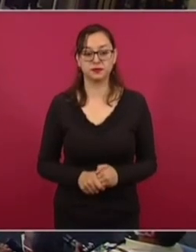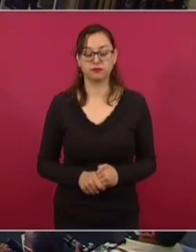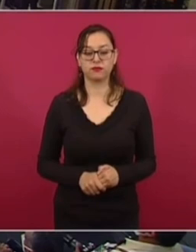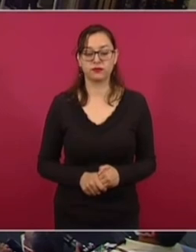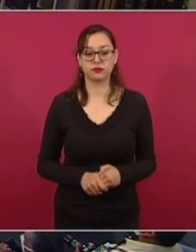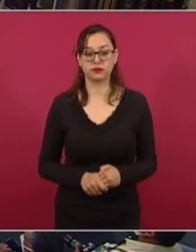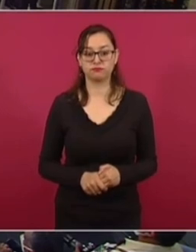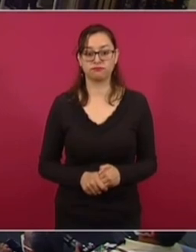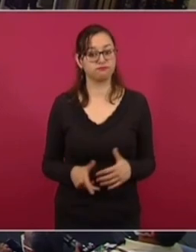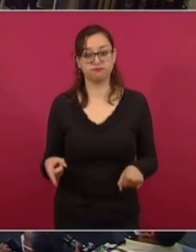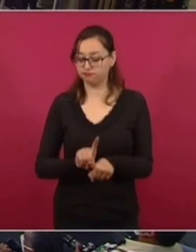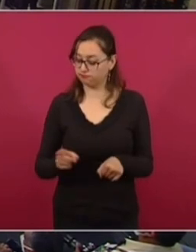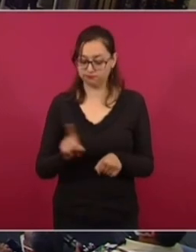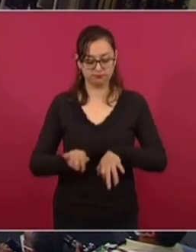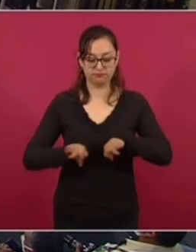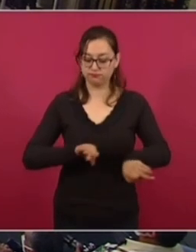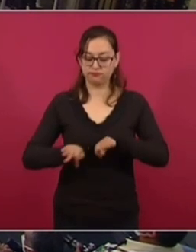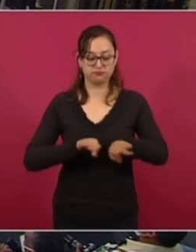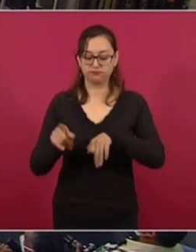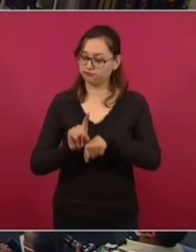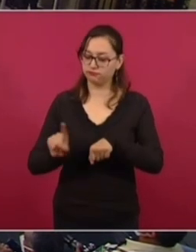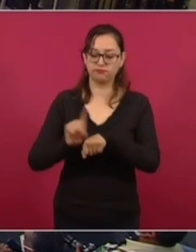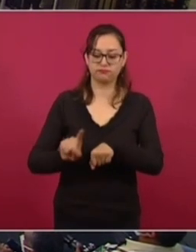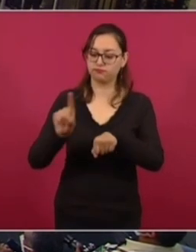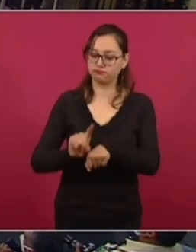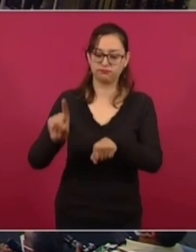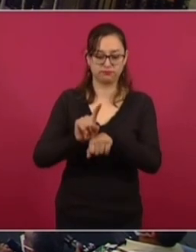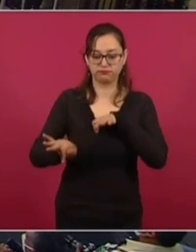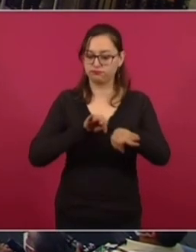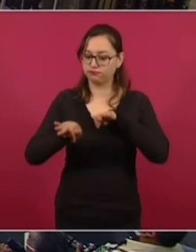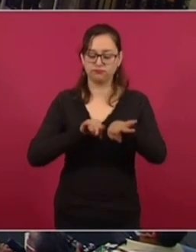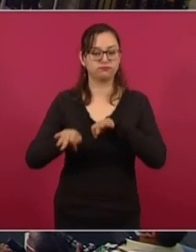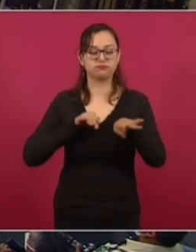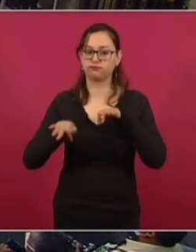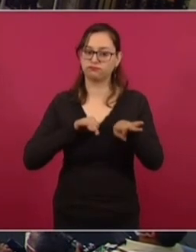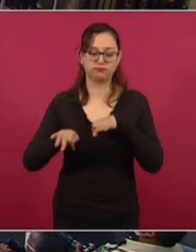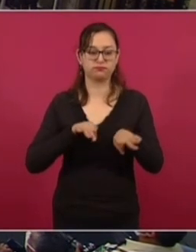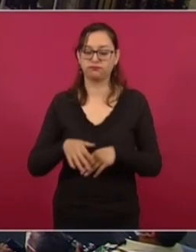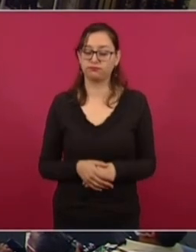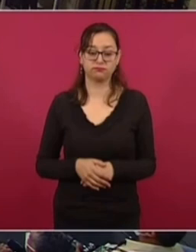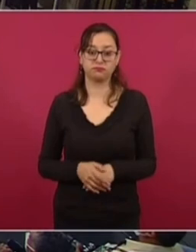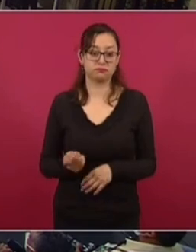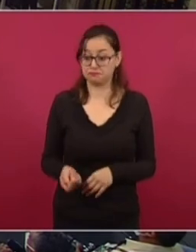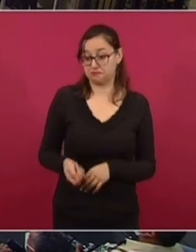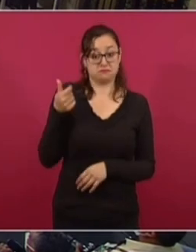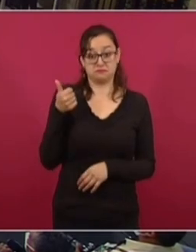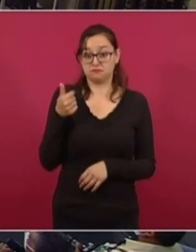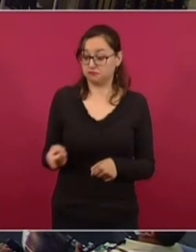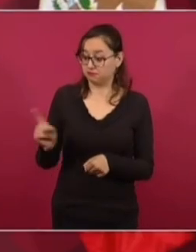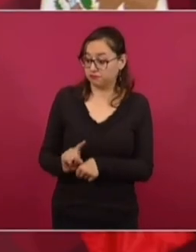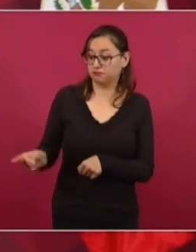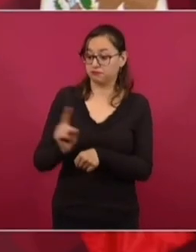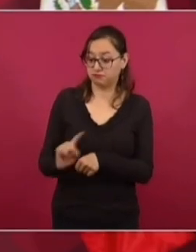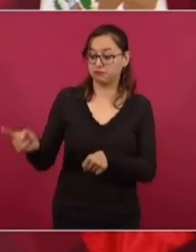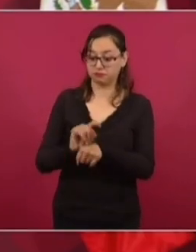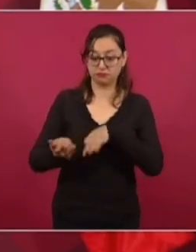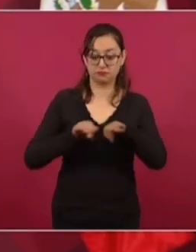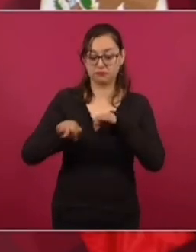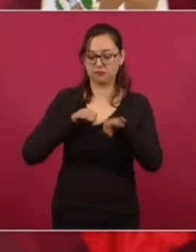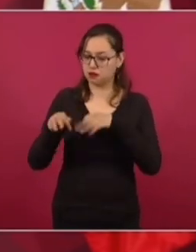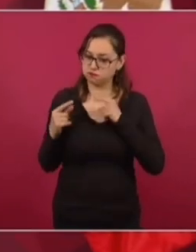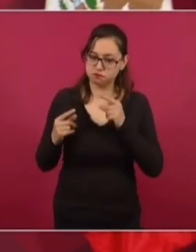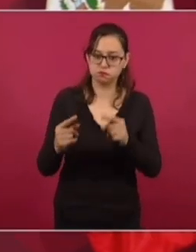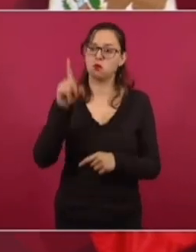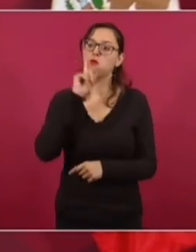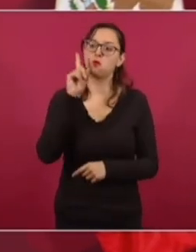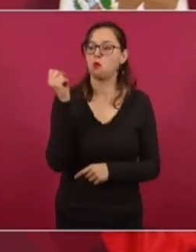Pues, estamos trabajando todos los días. Todos los días estamos trabajando, como nunca se había hecho, para proteger